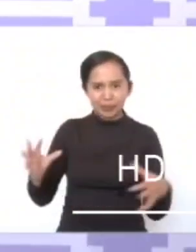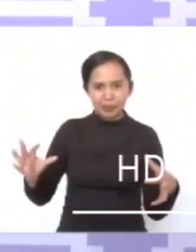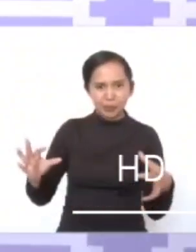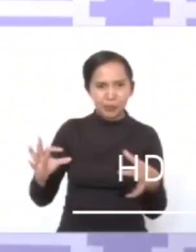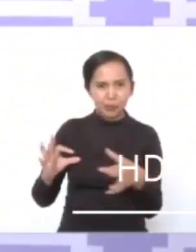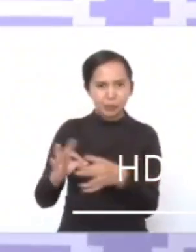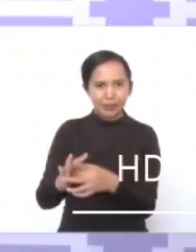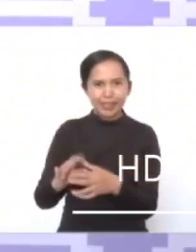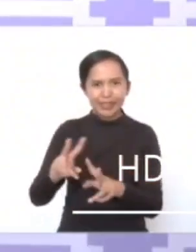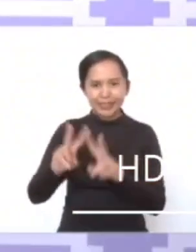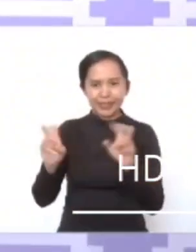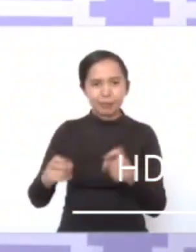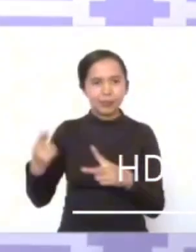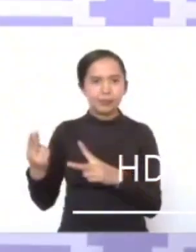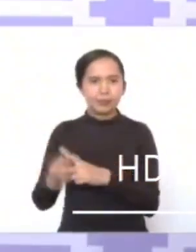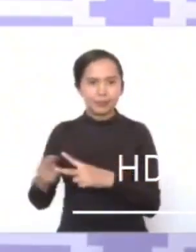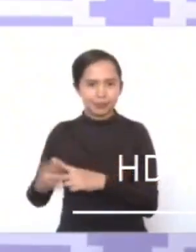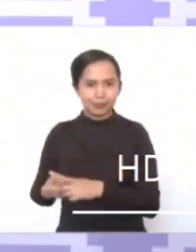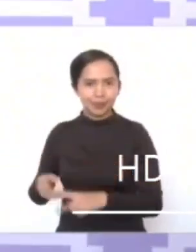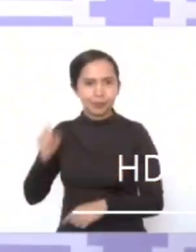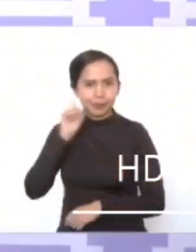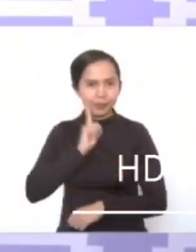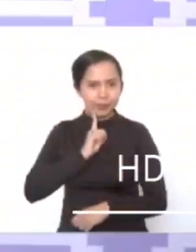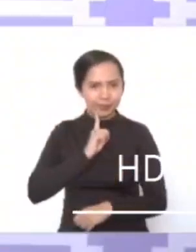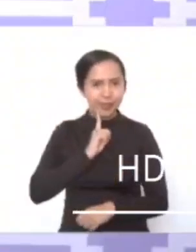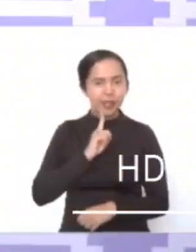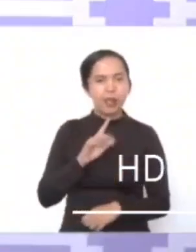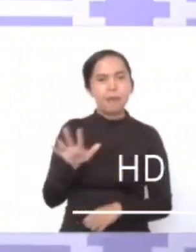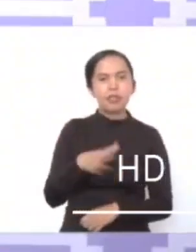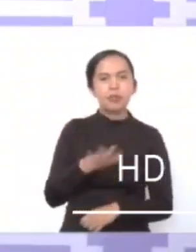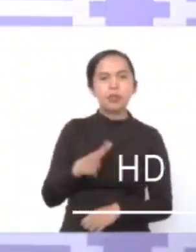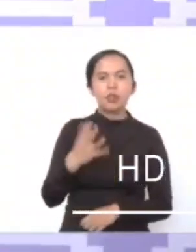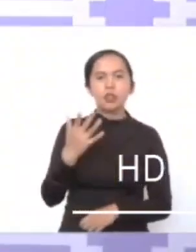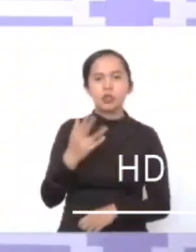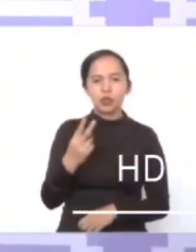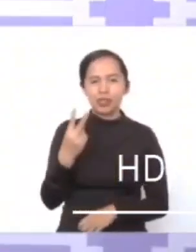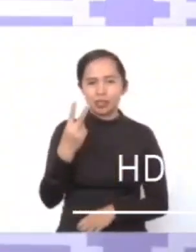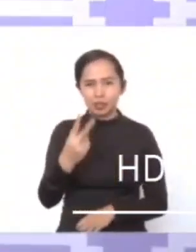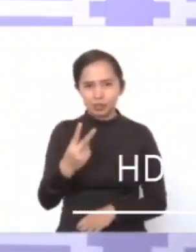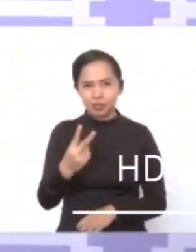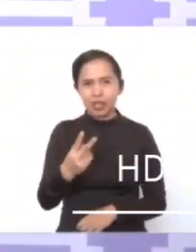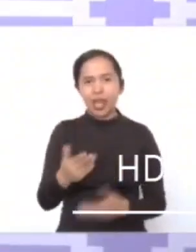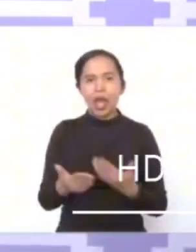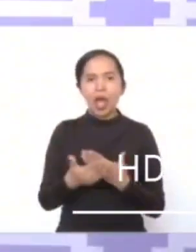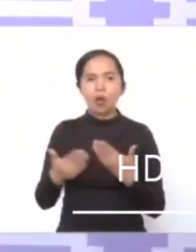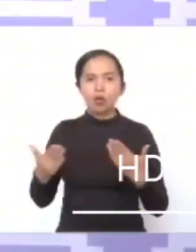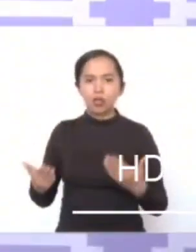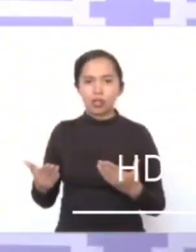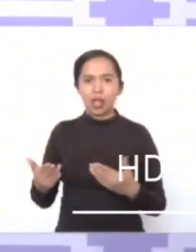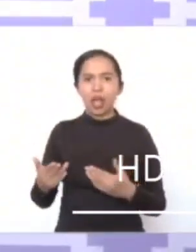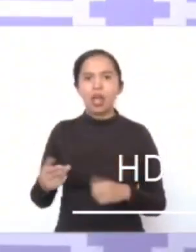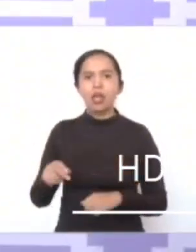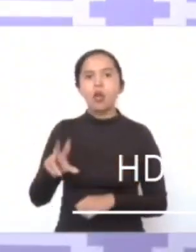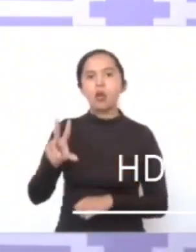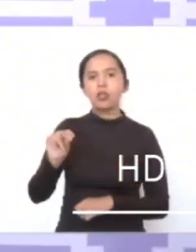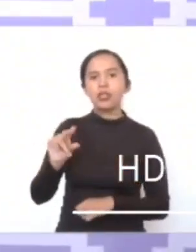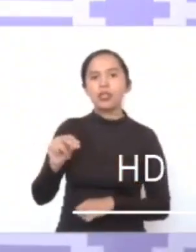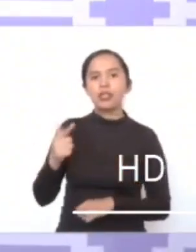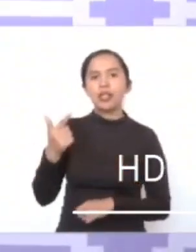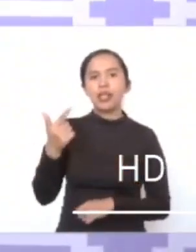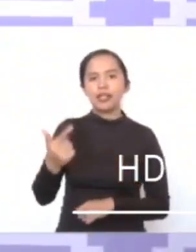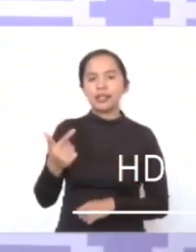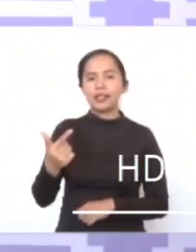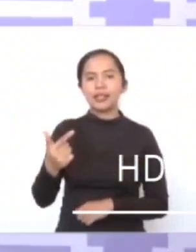de feminicidio, que pasó de 52 en 2020 a 87